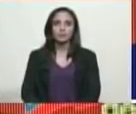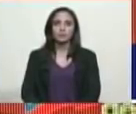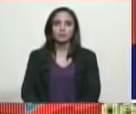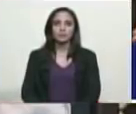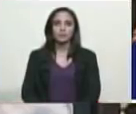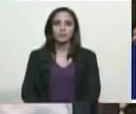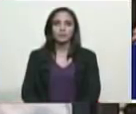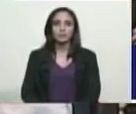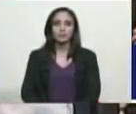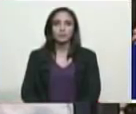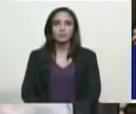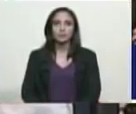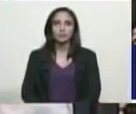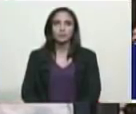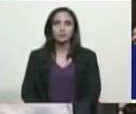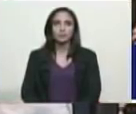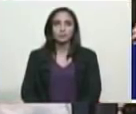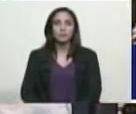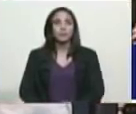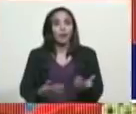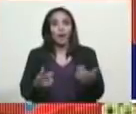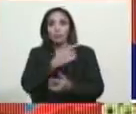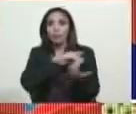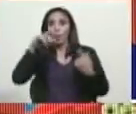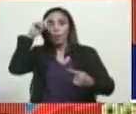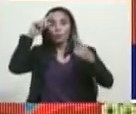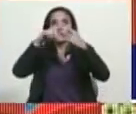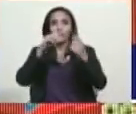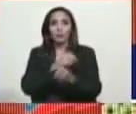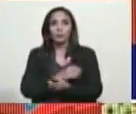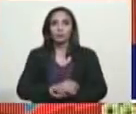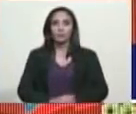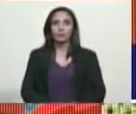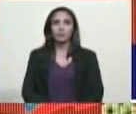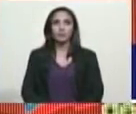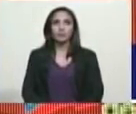Actuar en grande para tener grandes logros.